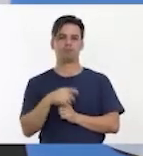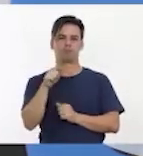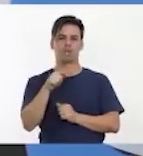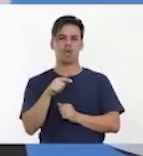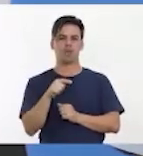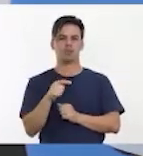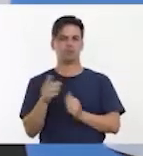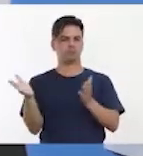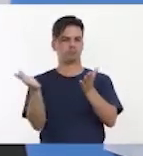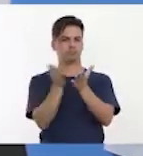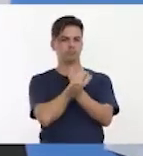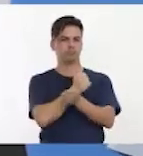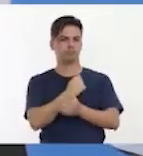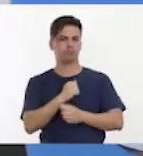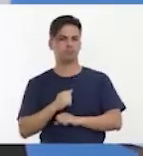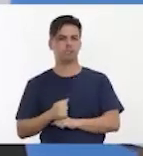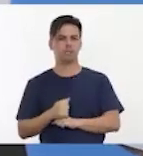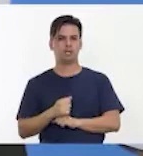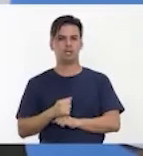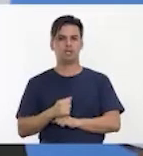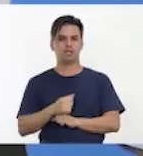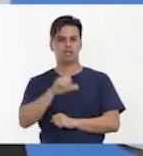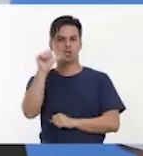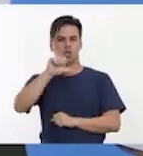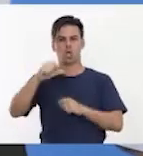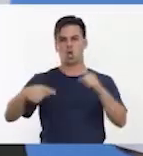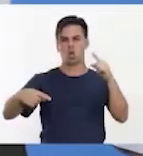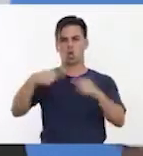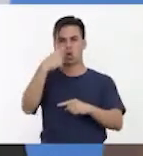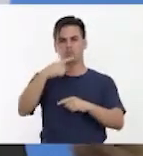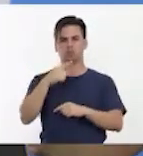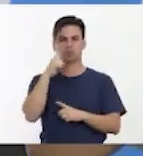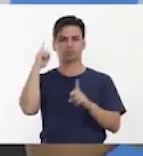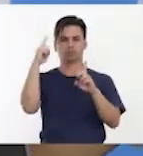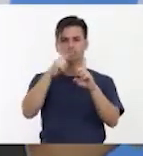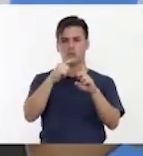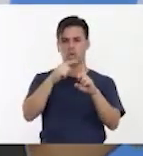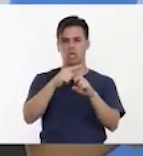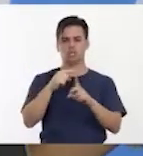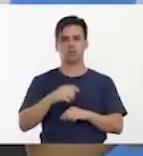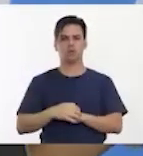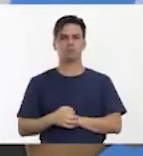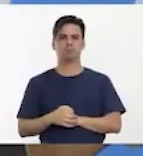desenmascara estos objetivos y les recomiendo